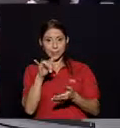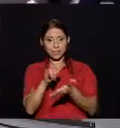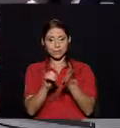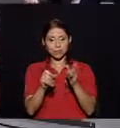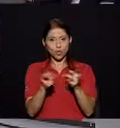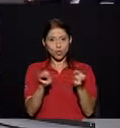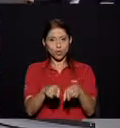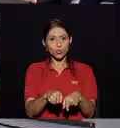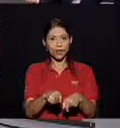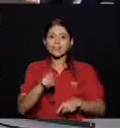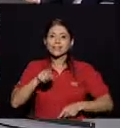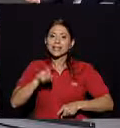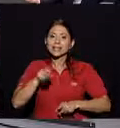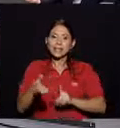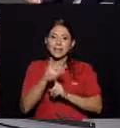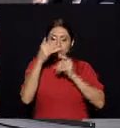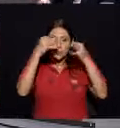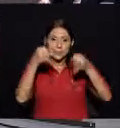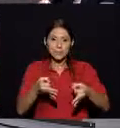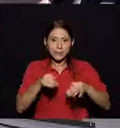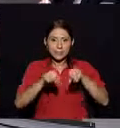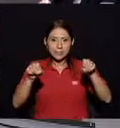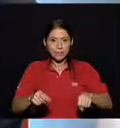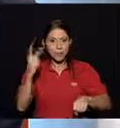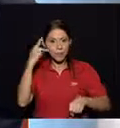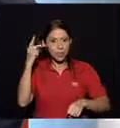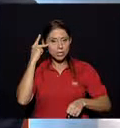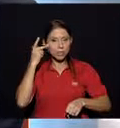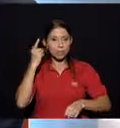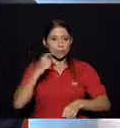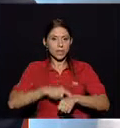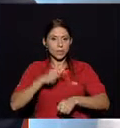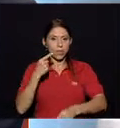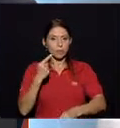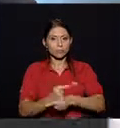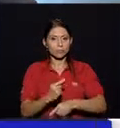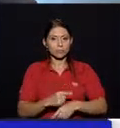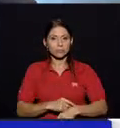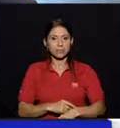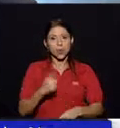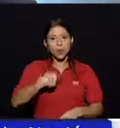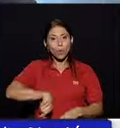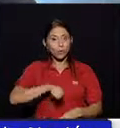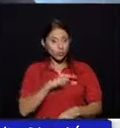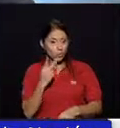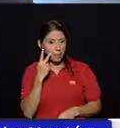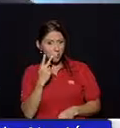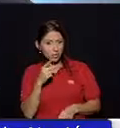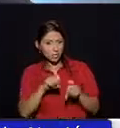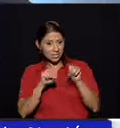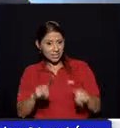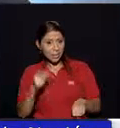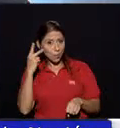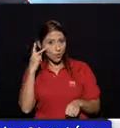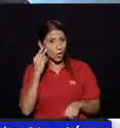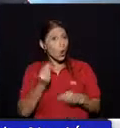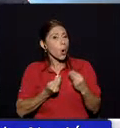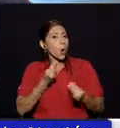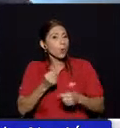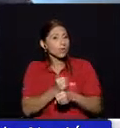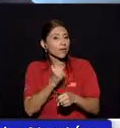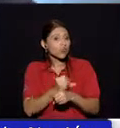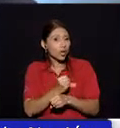que para que esto ocurra, se ocupan decisiones en el sistema político a tiempo. Y cuando vamos a ver cómo está funcionando el